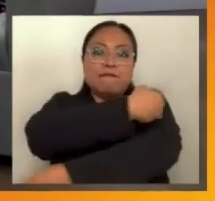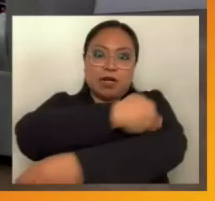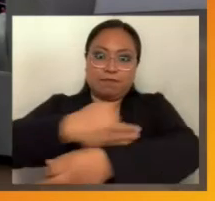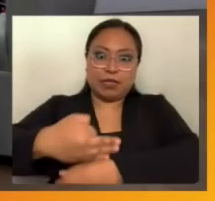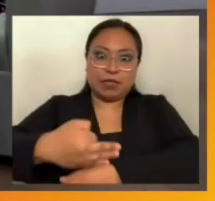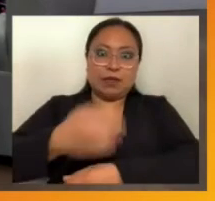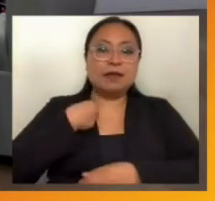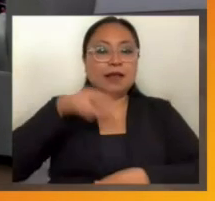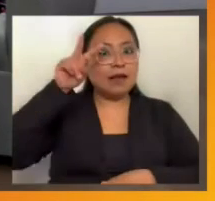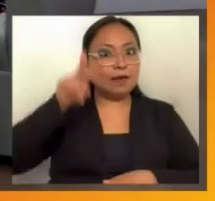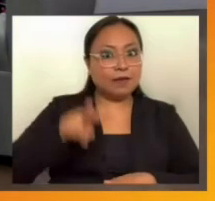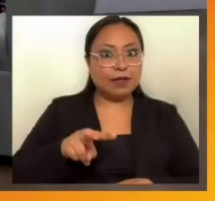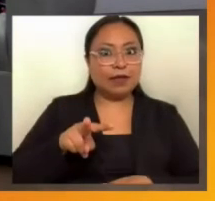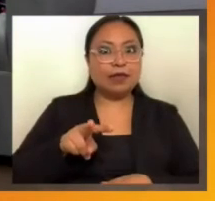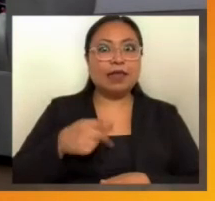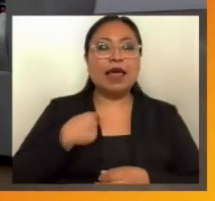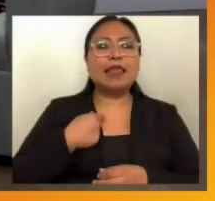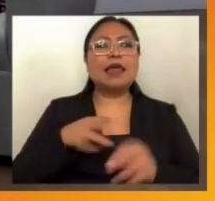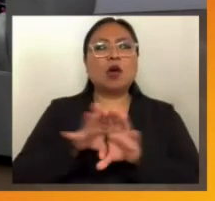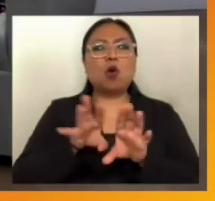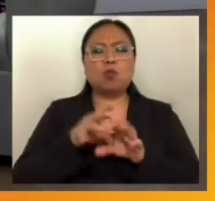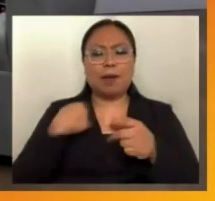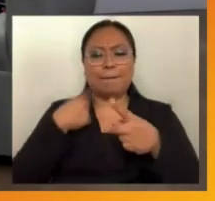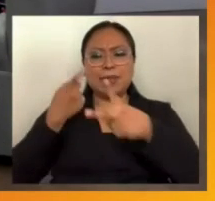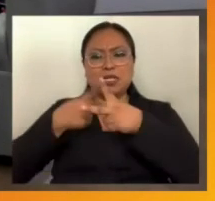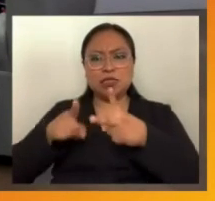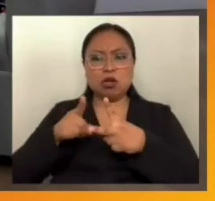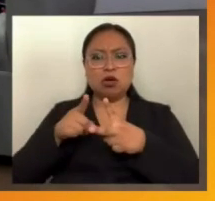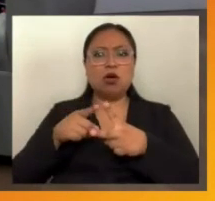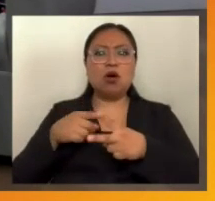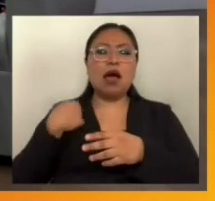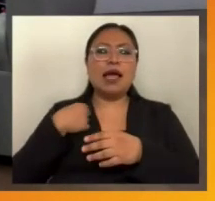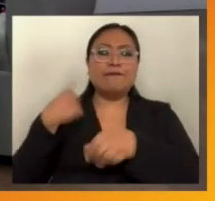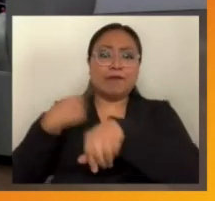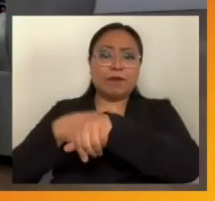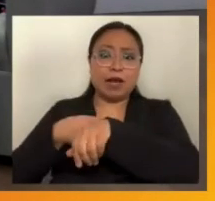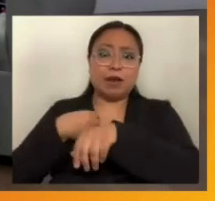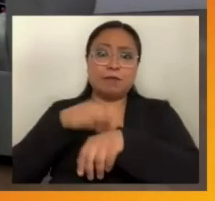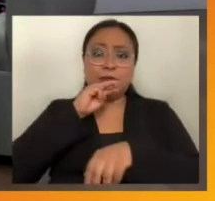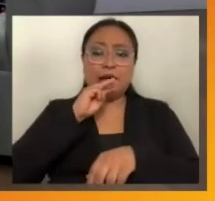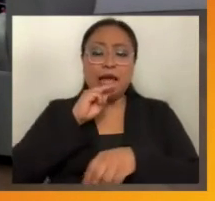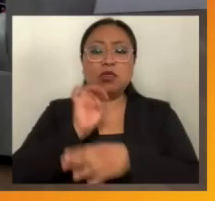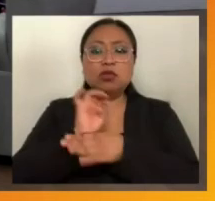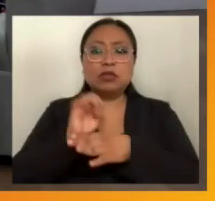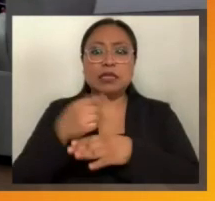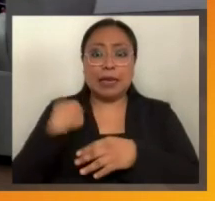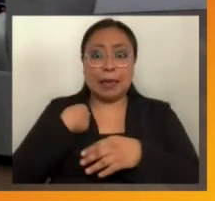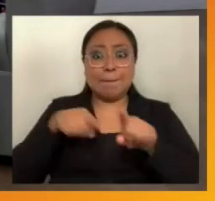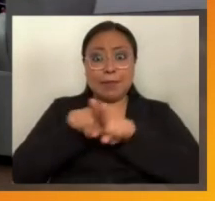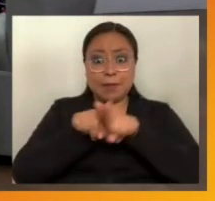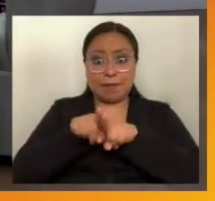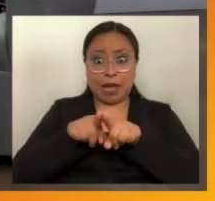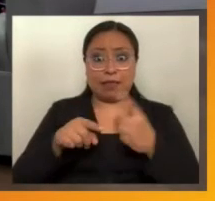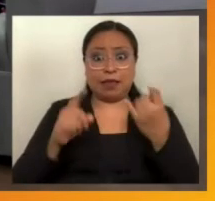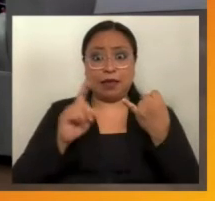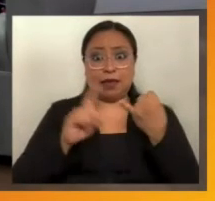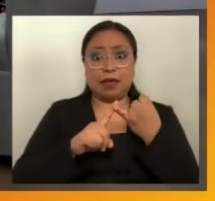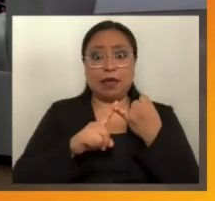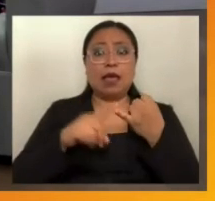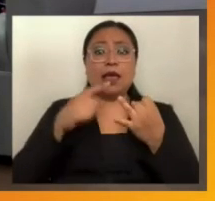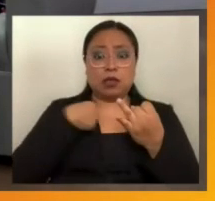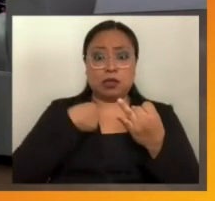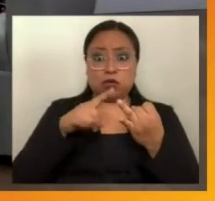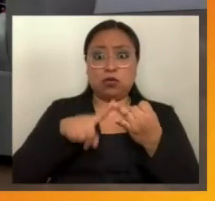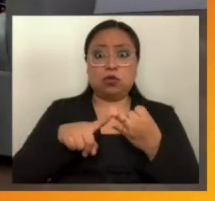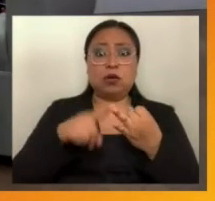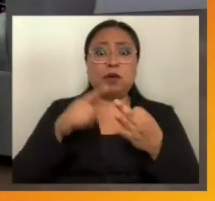La verdad es que sí, a raíz de todo lo que sucedió, mi hermana, mi mamá y yo valoramos la vida y vemos la vida de otra forma, y siempre que tenemos algún